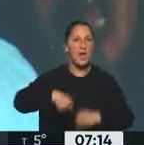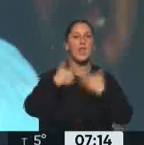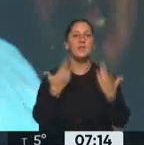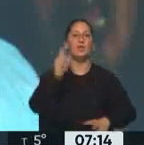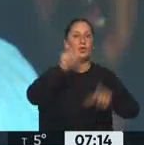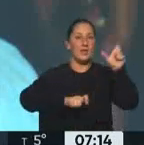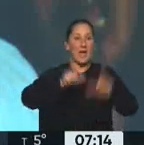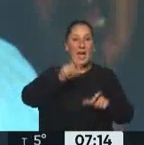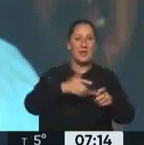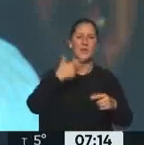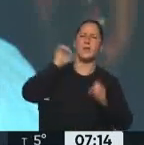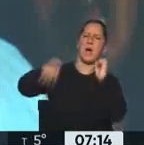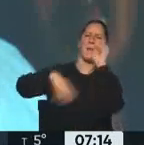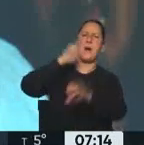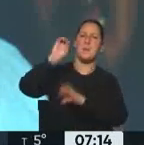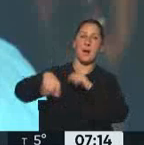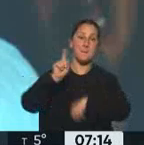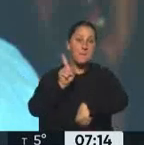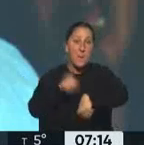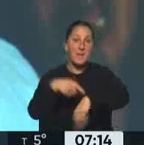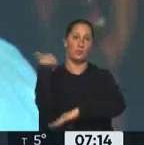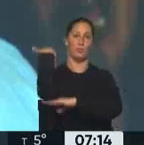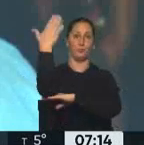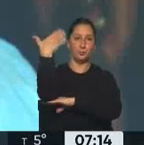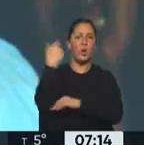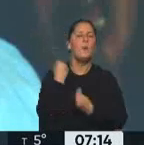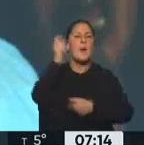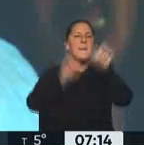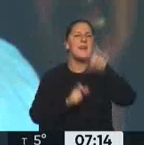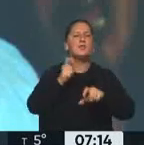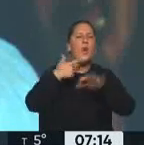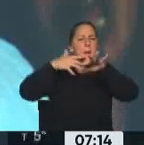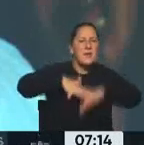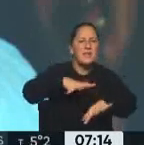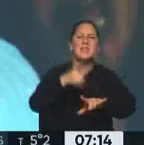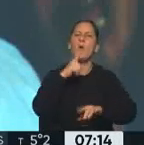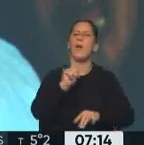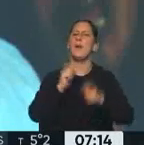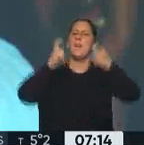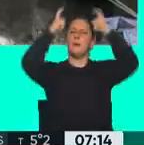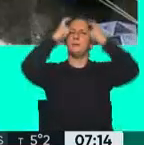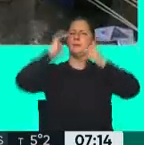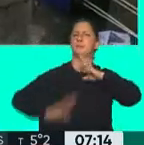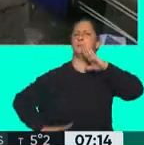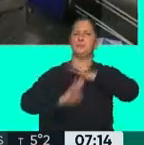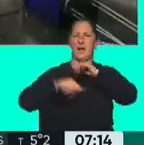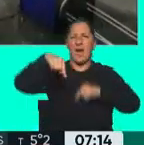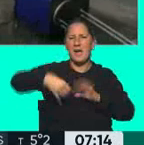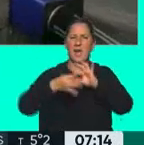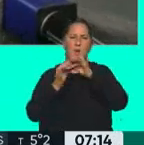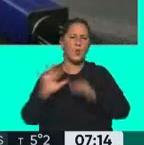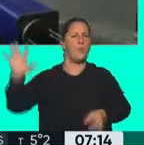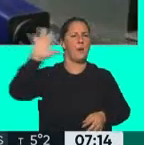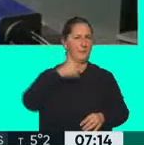el discurso del Día del Trabajador, porque los manifestantes decían no queremos imperialismos en Europa. Uno de los